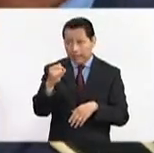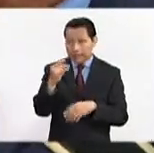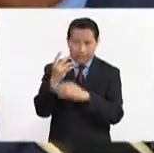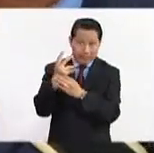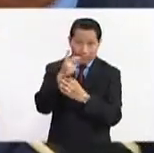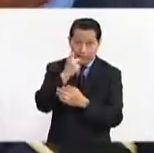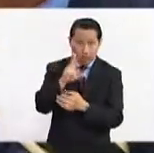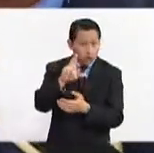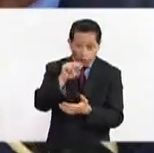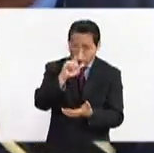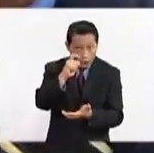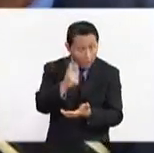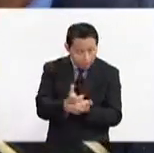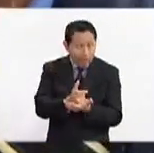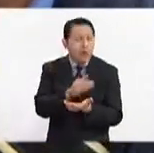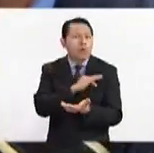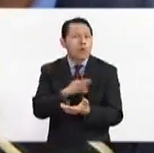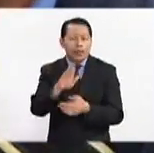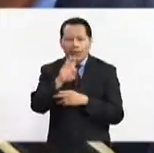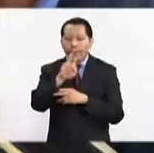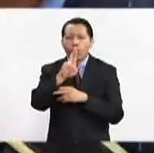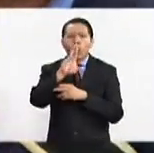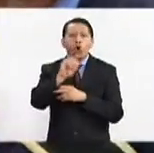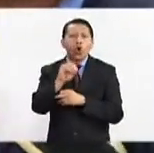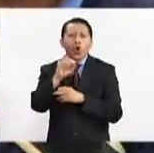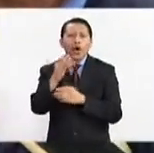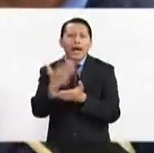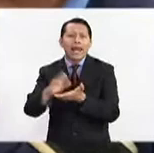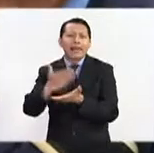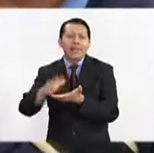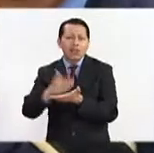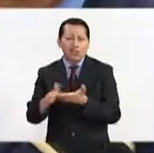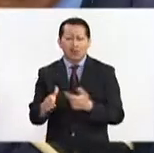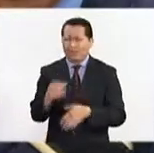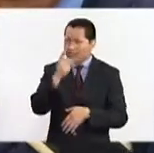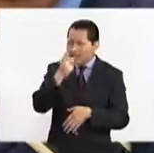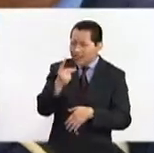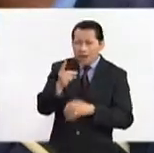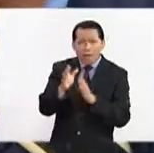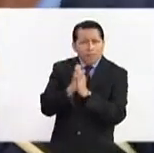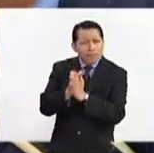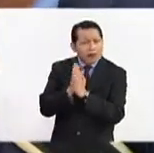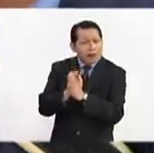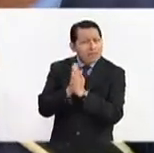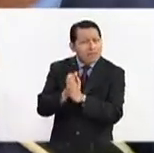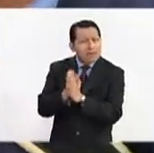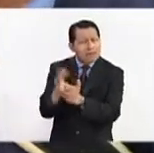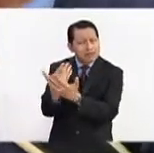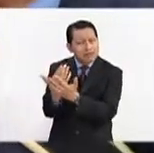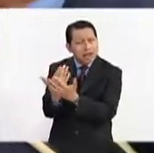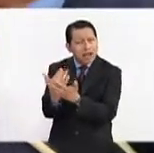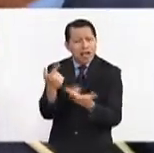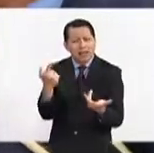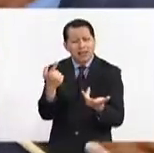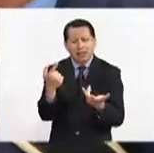paga. Oiga, espéreme, no es así. No es así las cosas, pero por desgracia, los